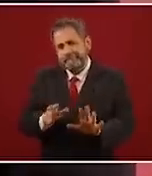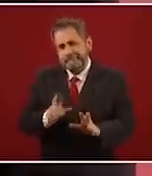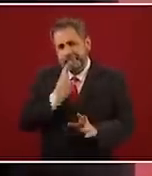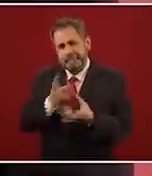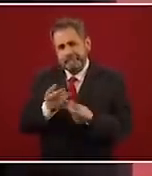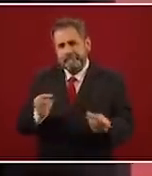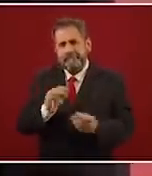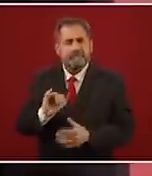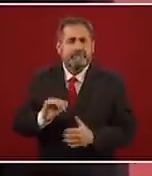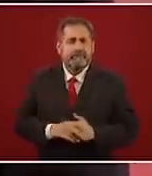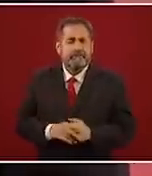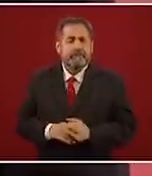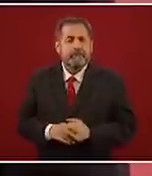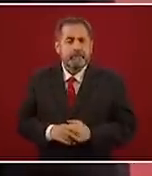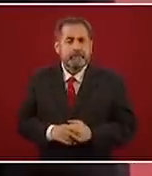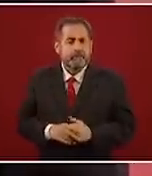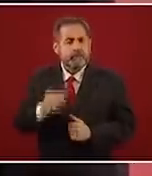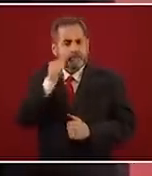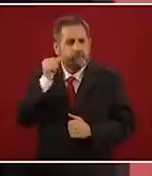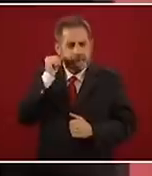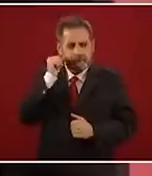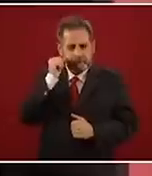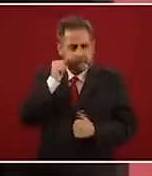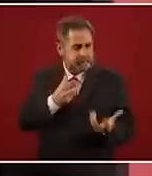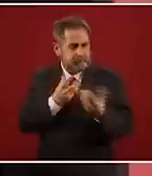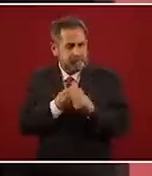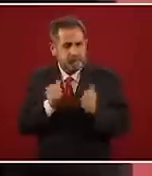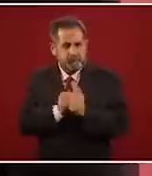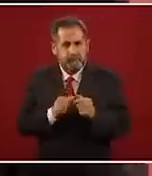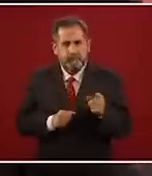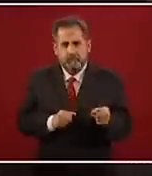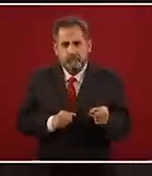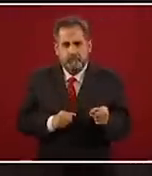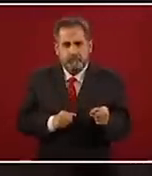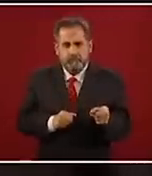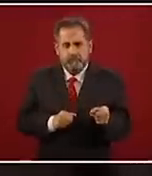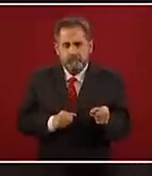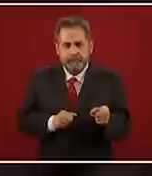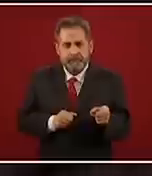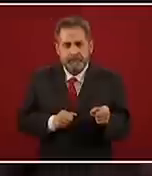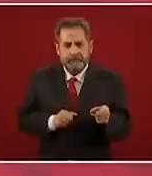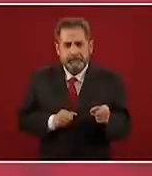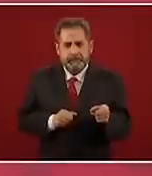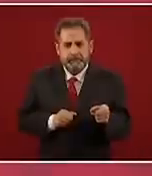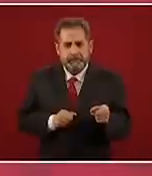resolver. Ayer nos reunimos pues